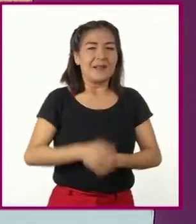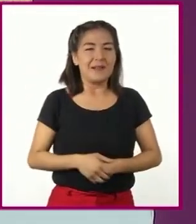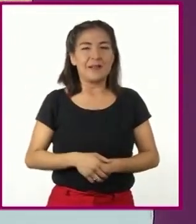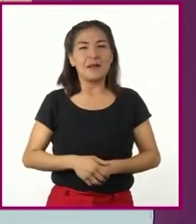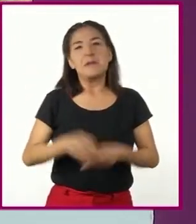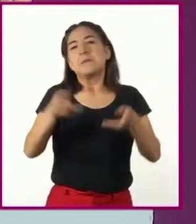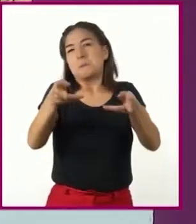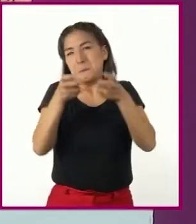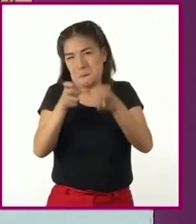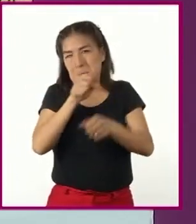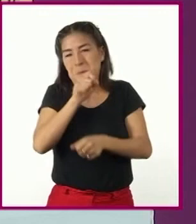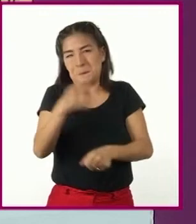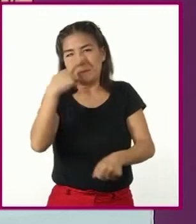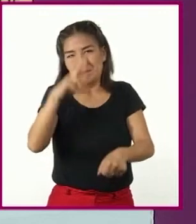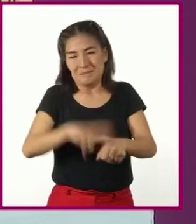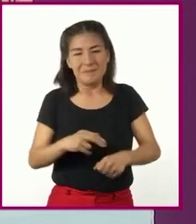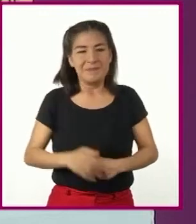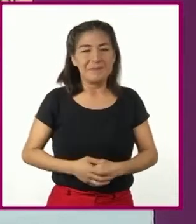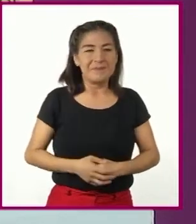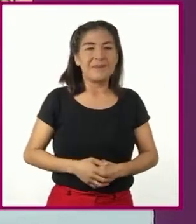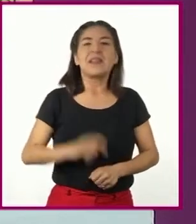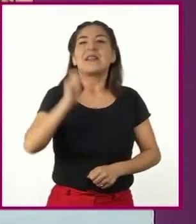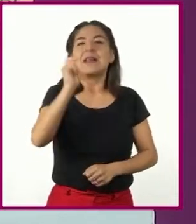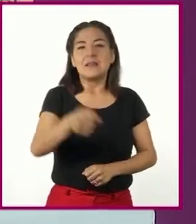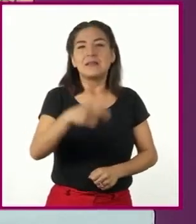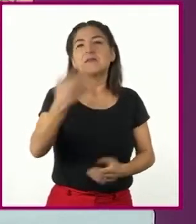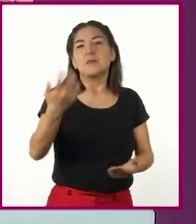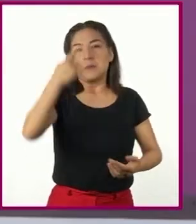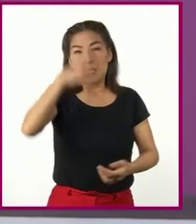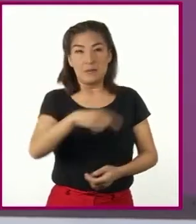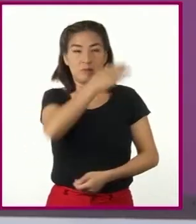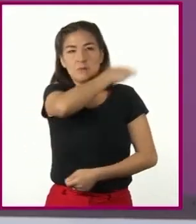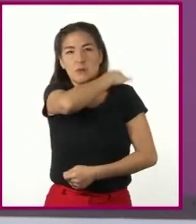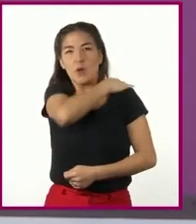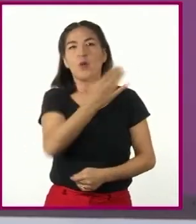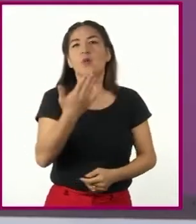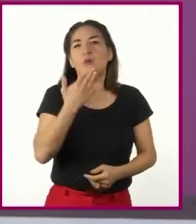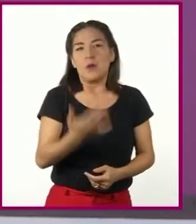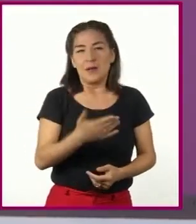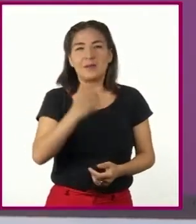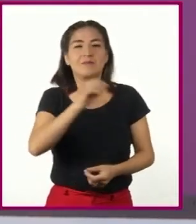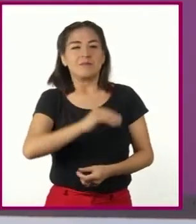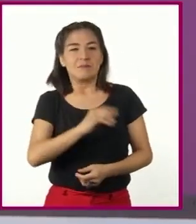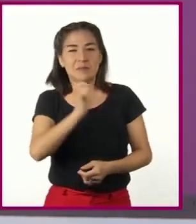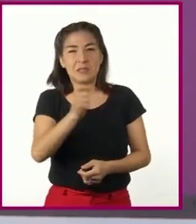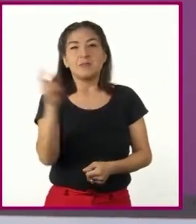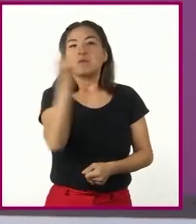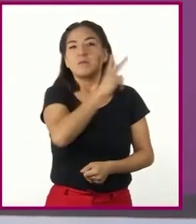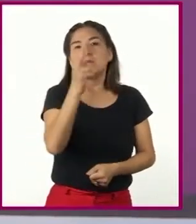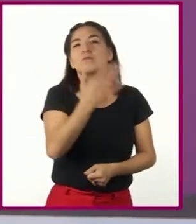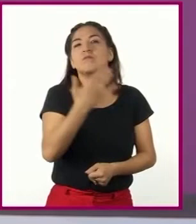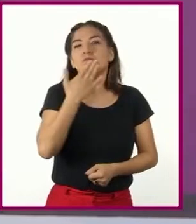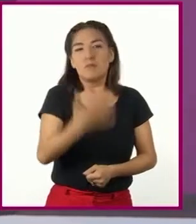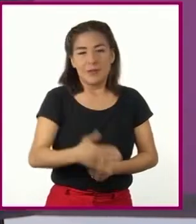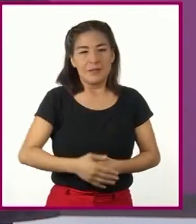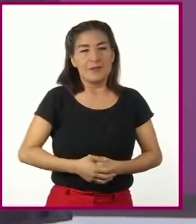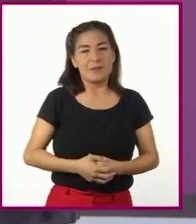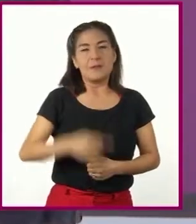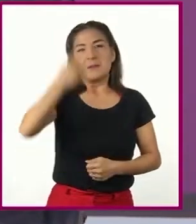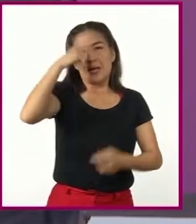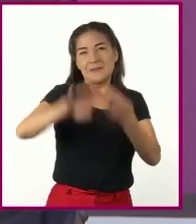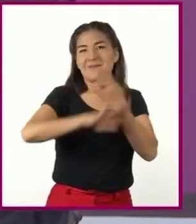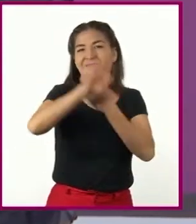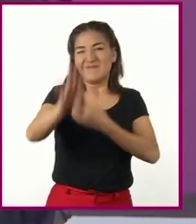de ladrones, incluyen estimular el sistema inmunológico, proveer la salud respiratoria y combatir